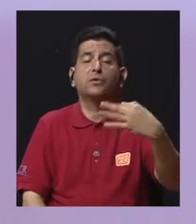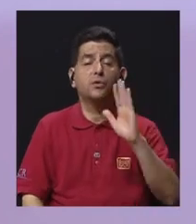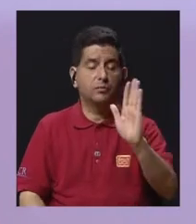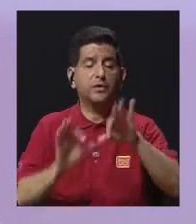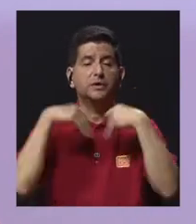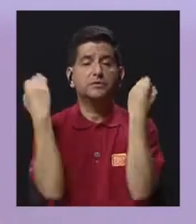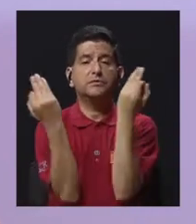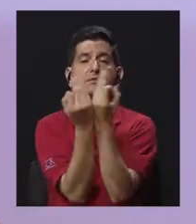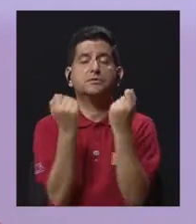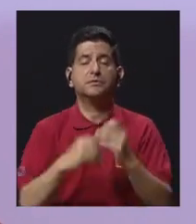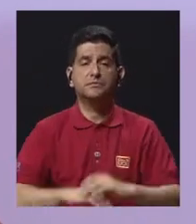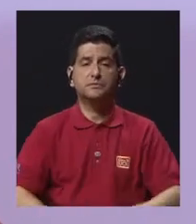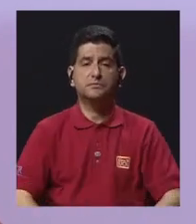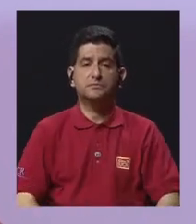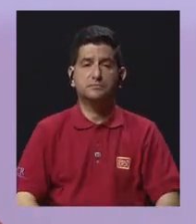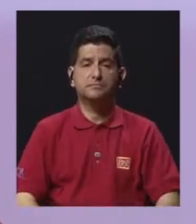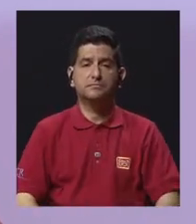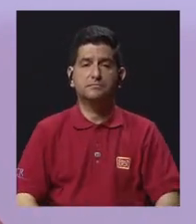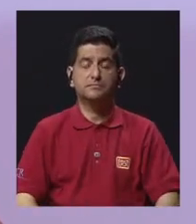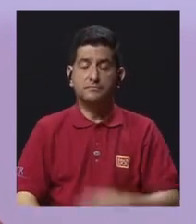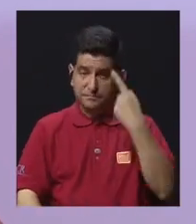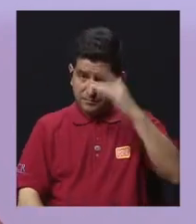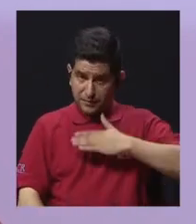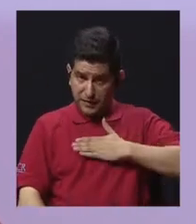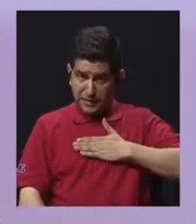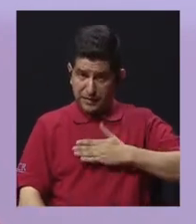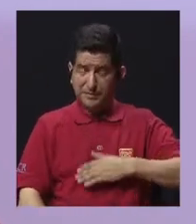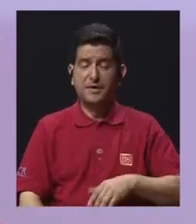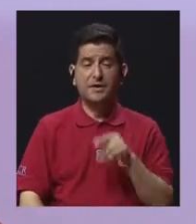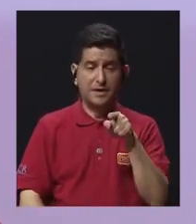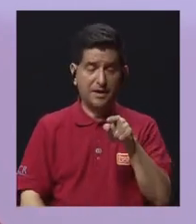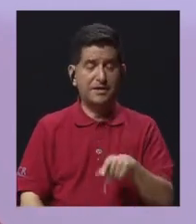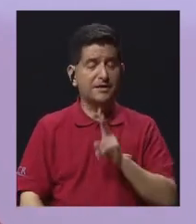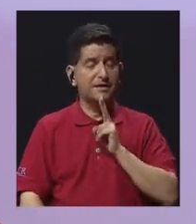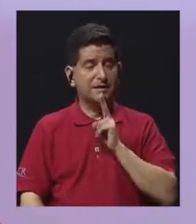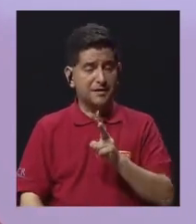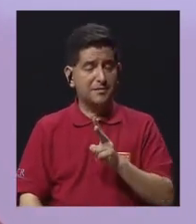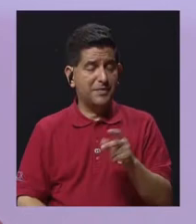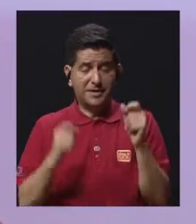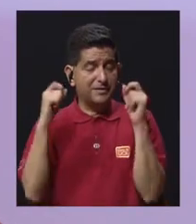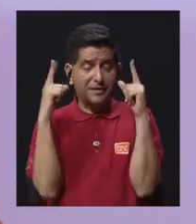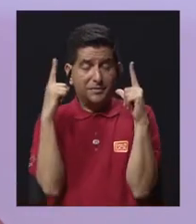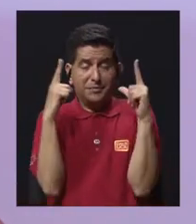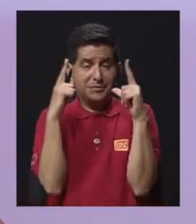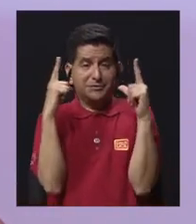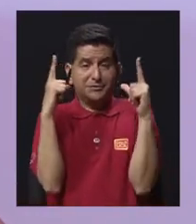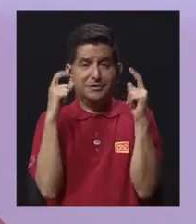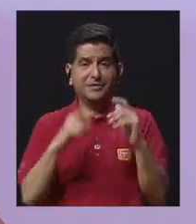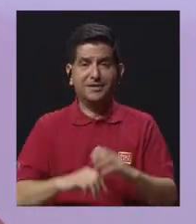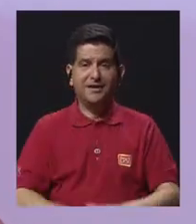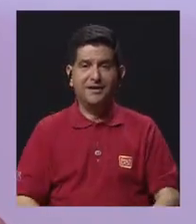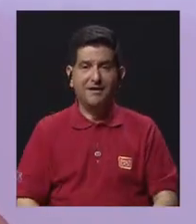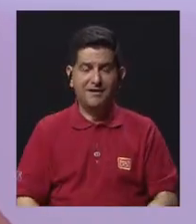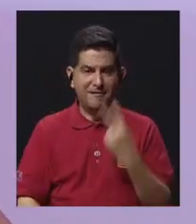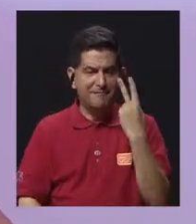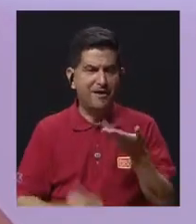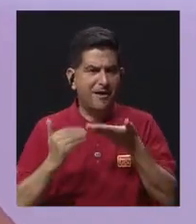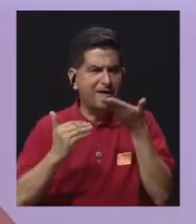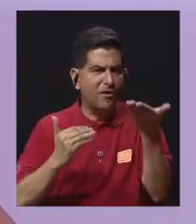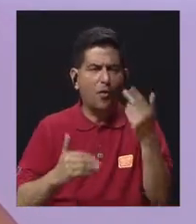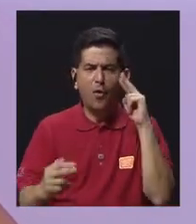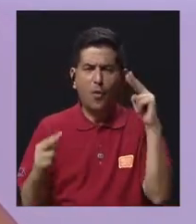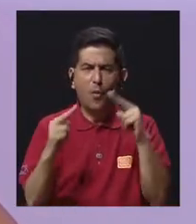familia. Y bueno, para mí, ¿verdad?, es muy impresionante ver cuántas cosas